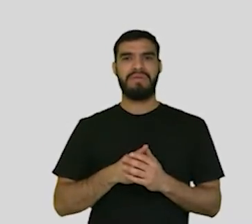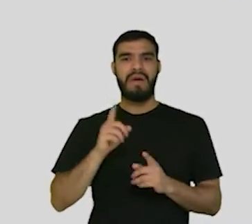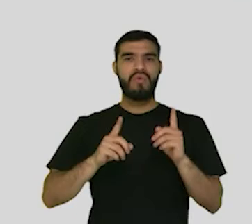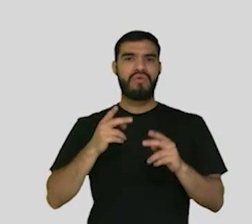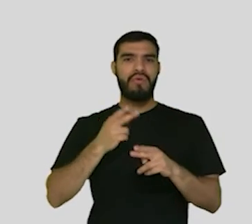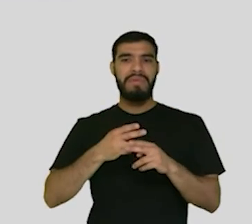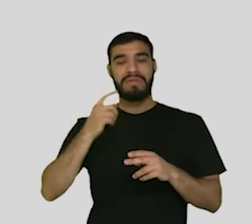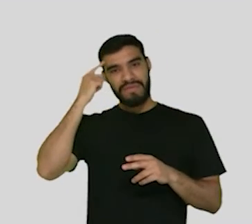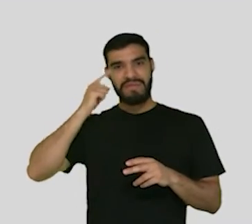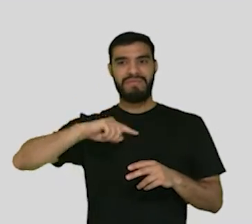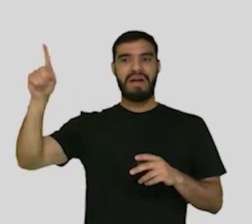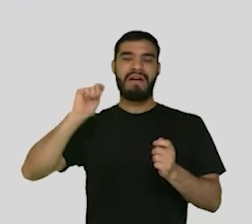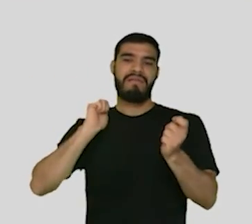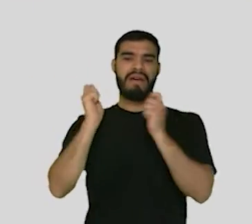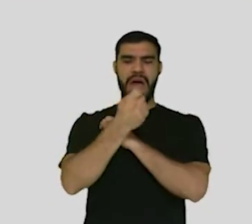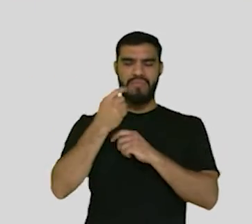conversión.